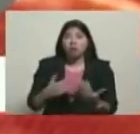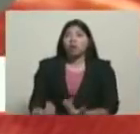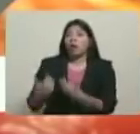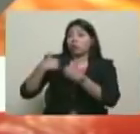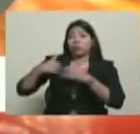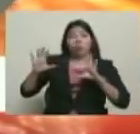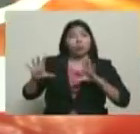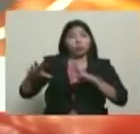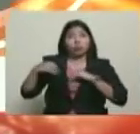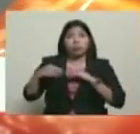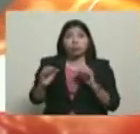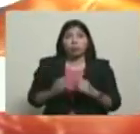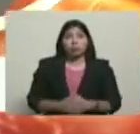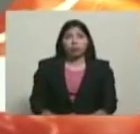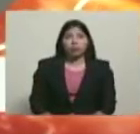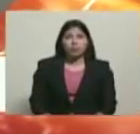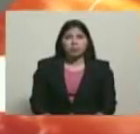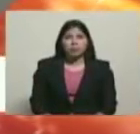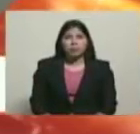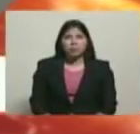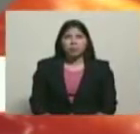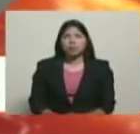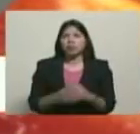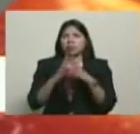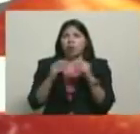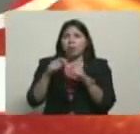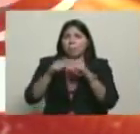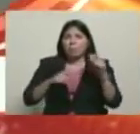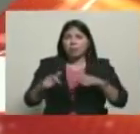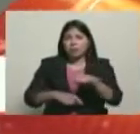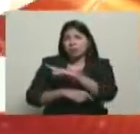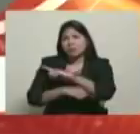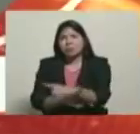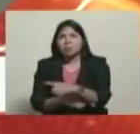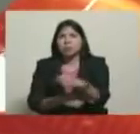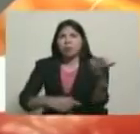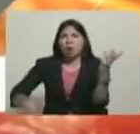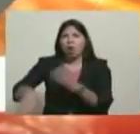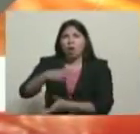han propiciado esta acción para crear más angustia en nuestro pueblo.